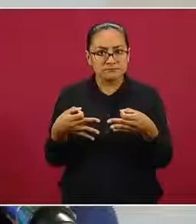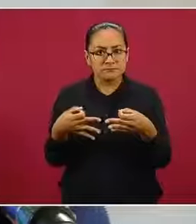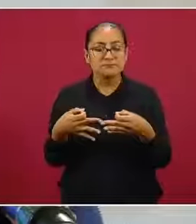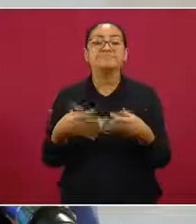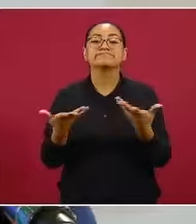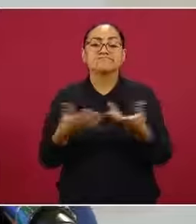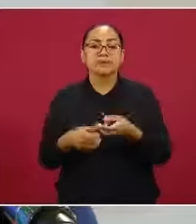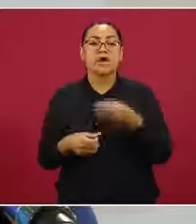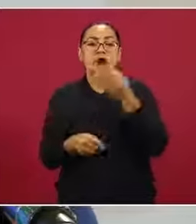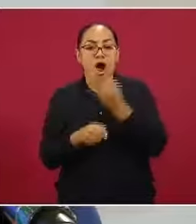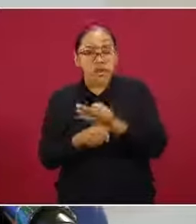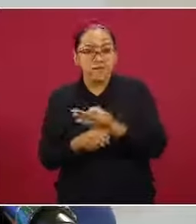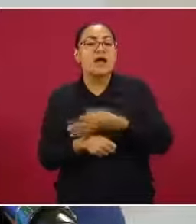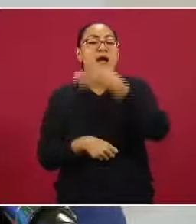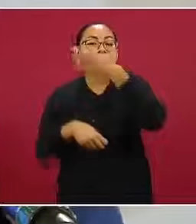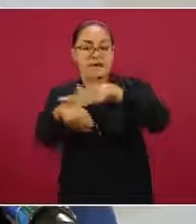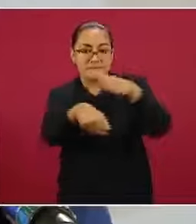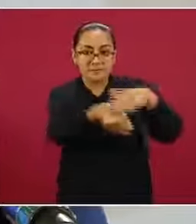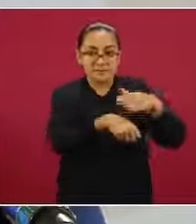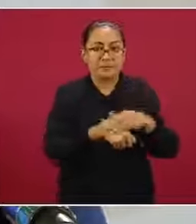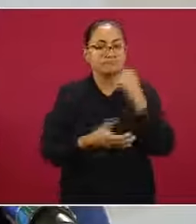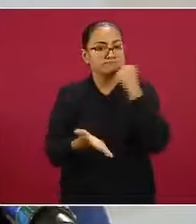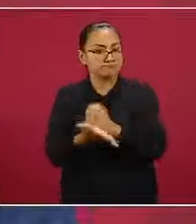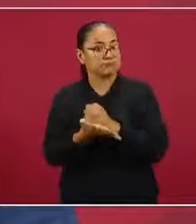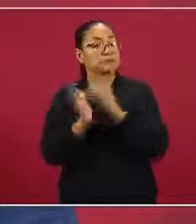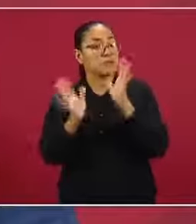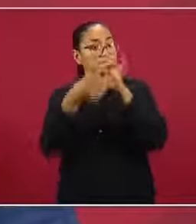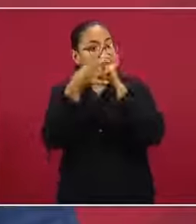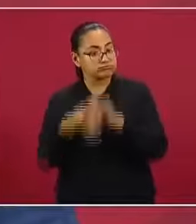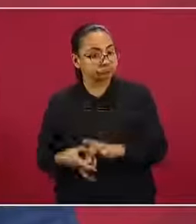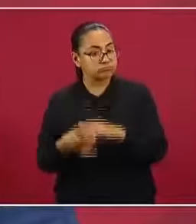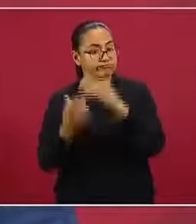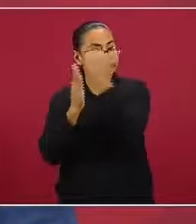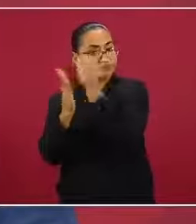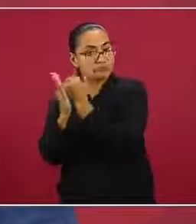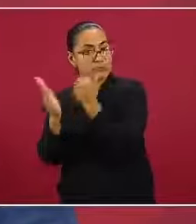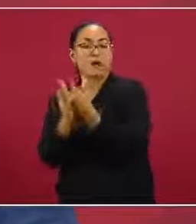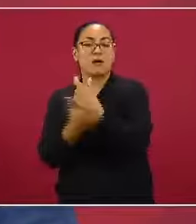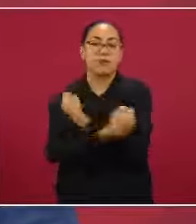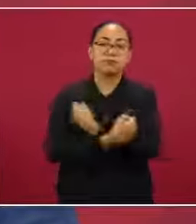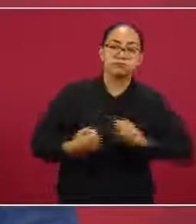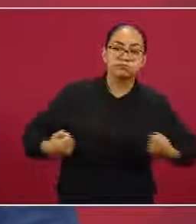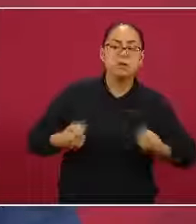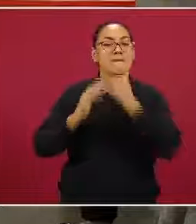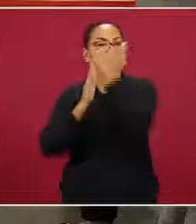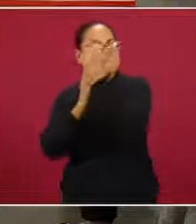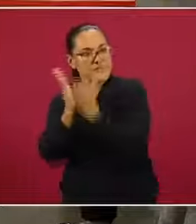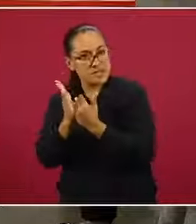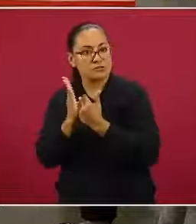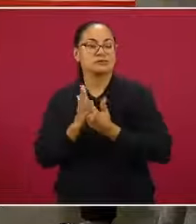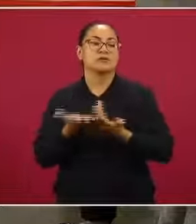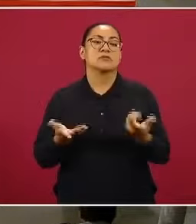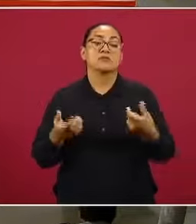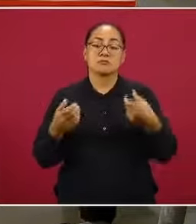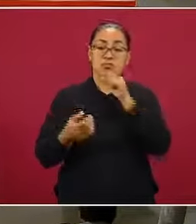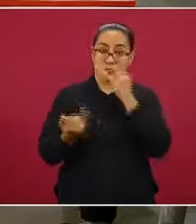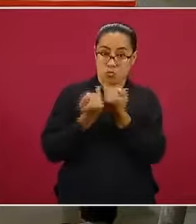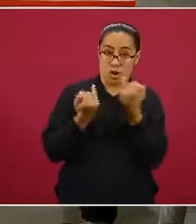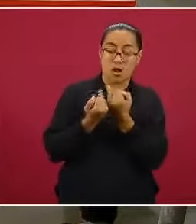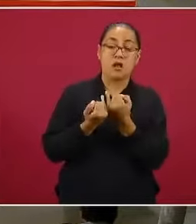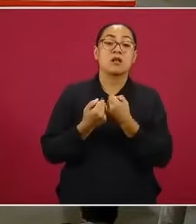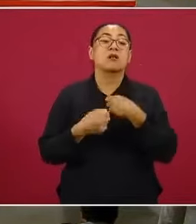pertinente, basada en la ciencia, que nos permita reducir los niveles de obesidad y sus consecuencias sobre la morbimortalidad